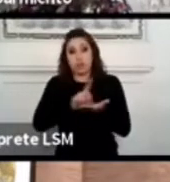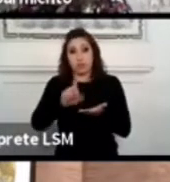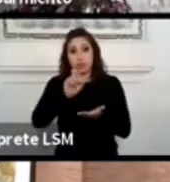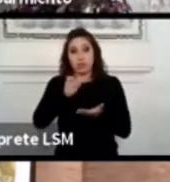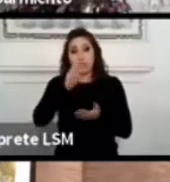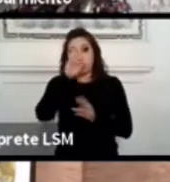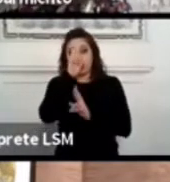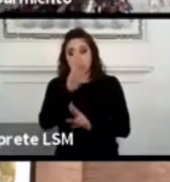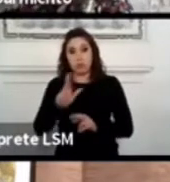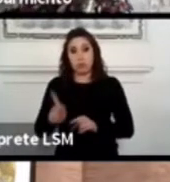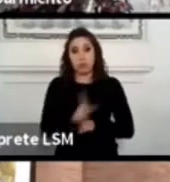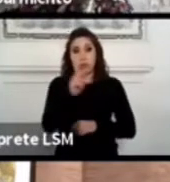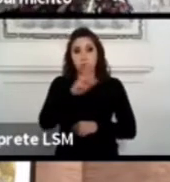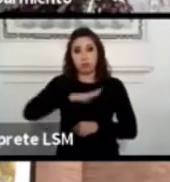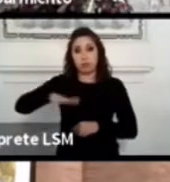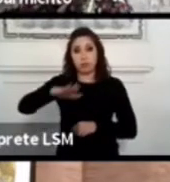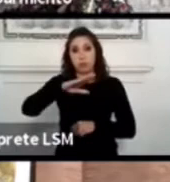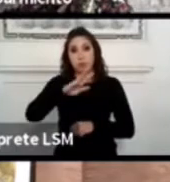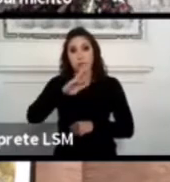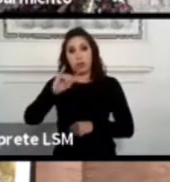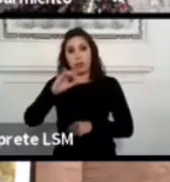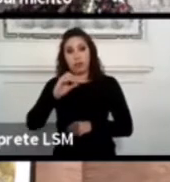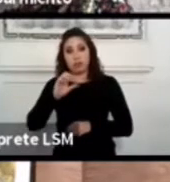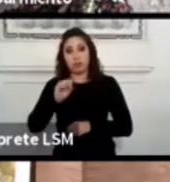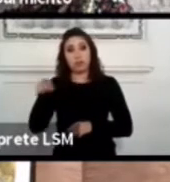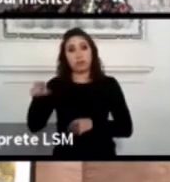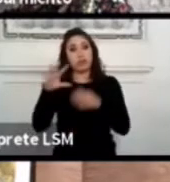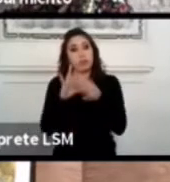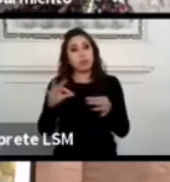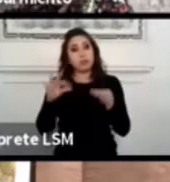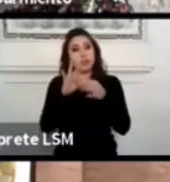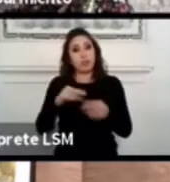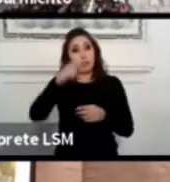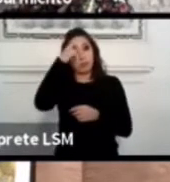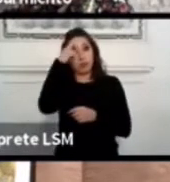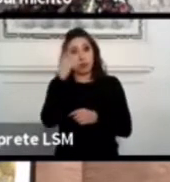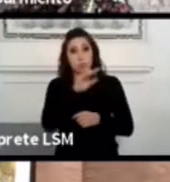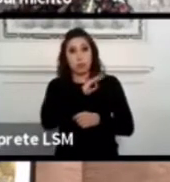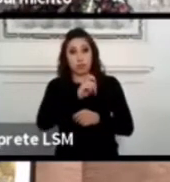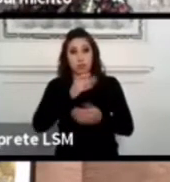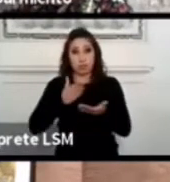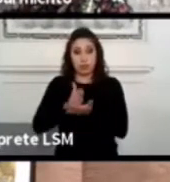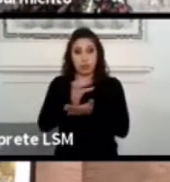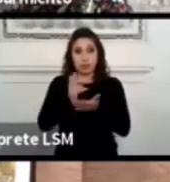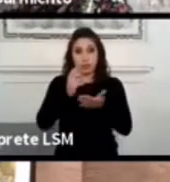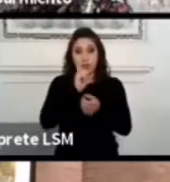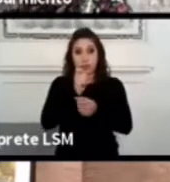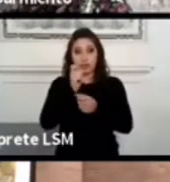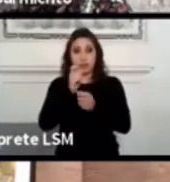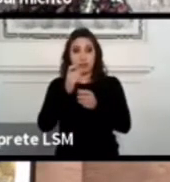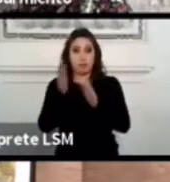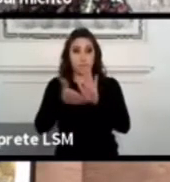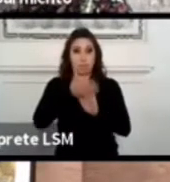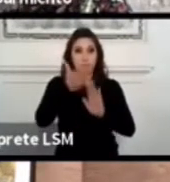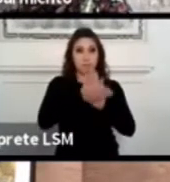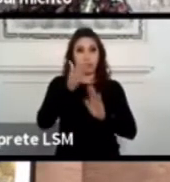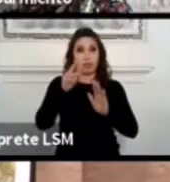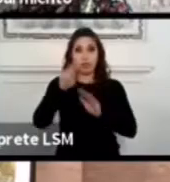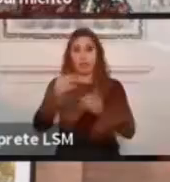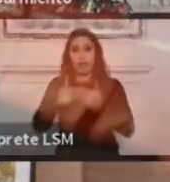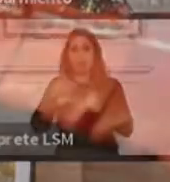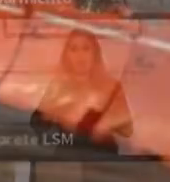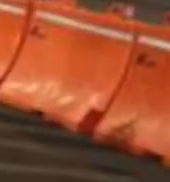la ciudad de mexico las y los vecinos mencionan que para la realización de obras no fueron consultados